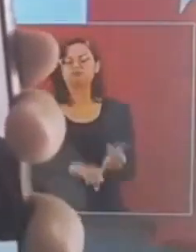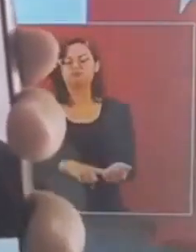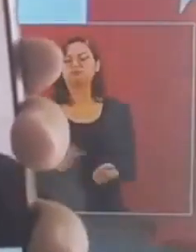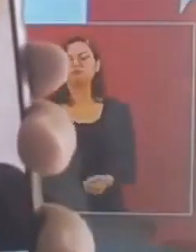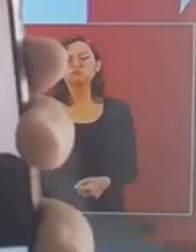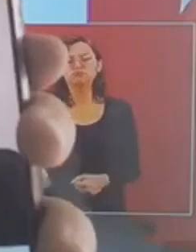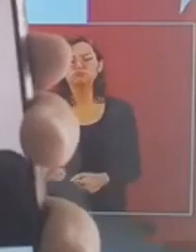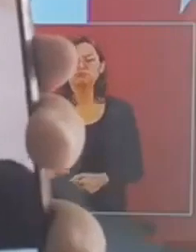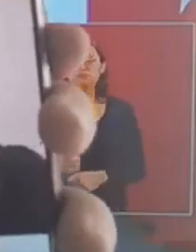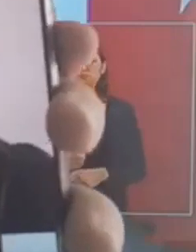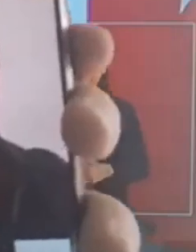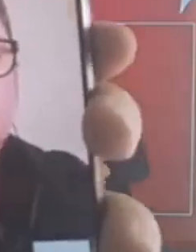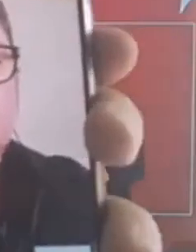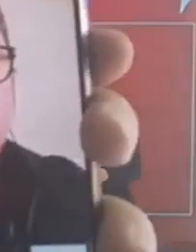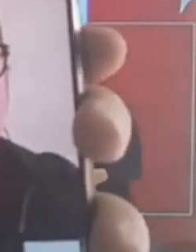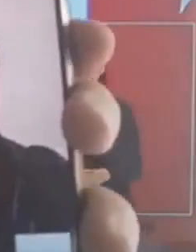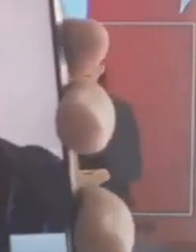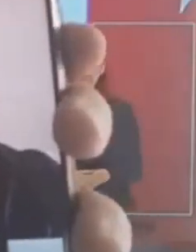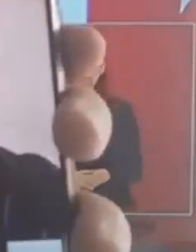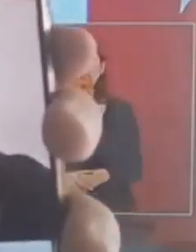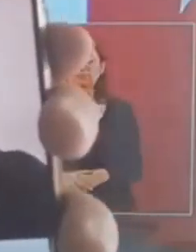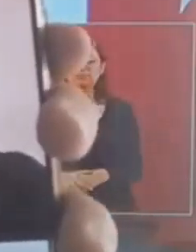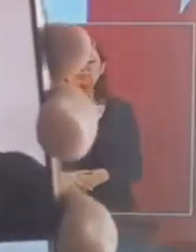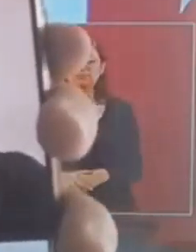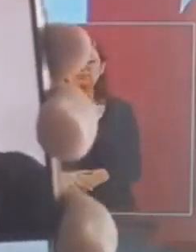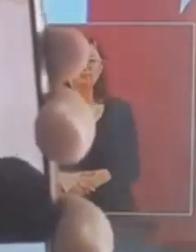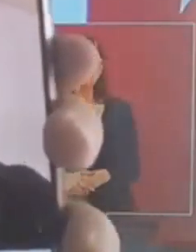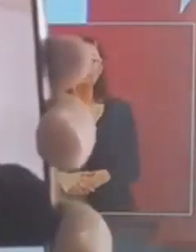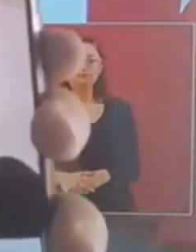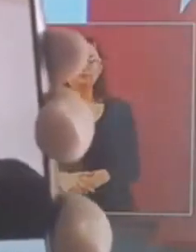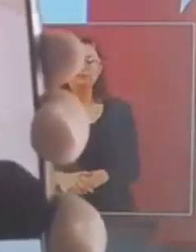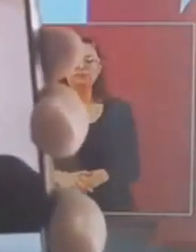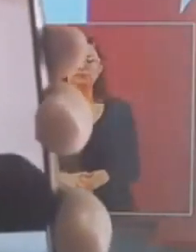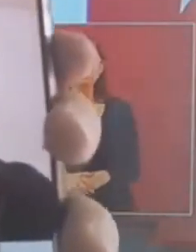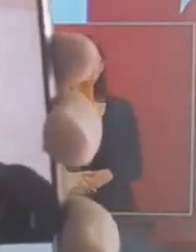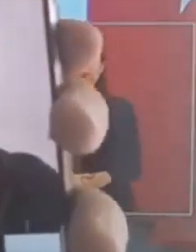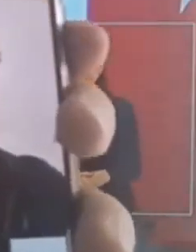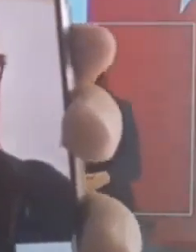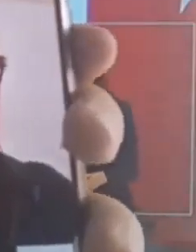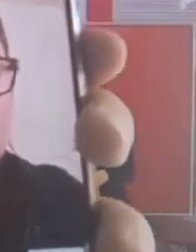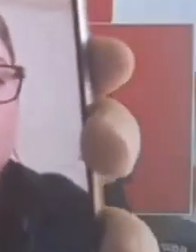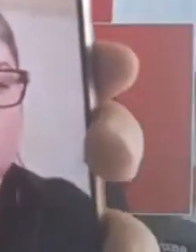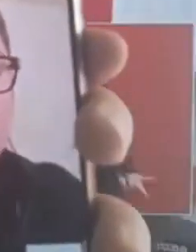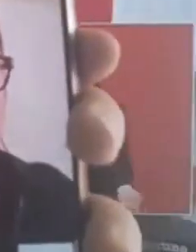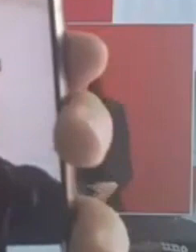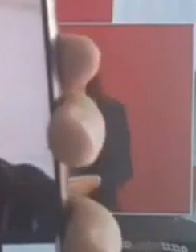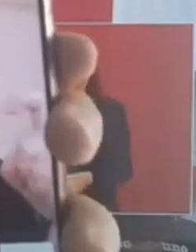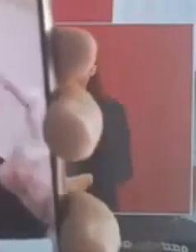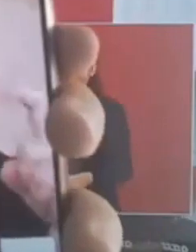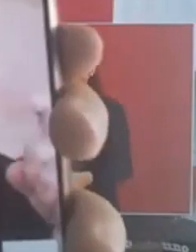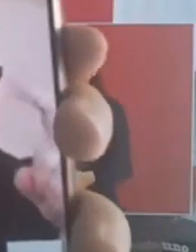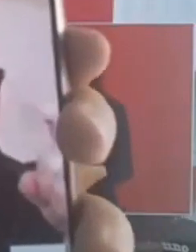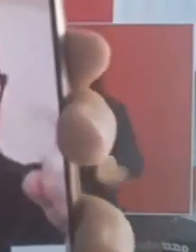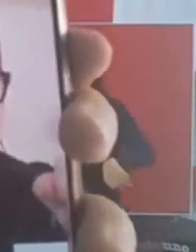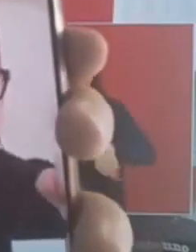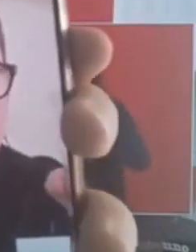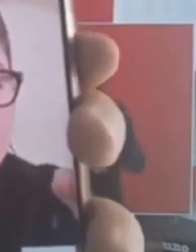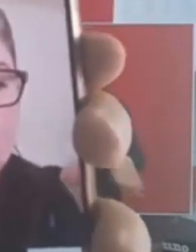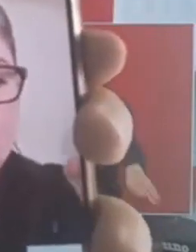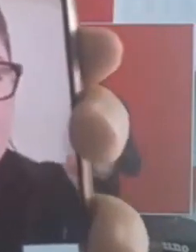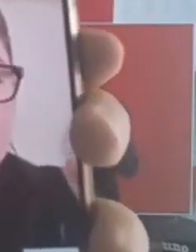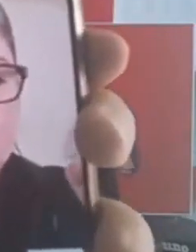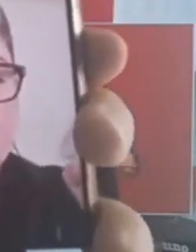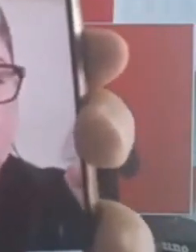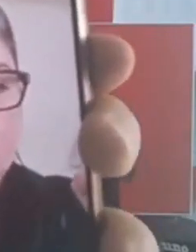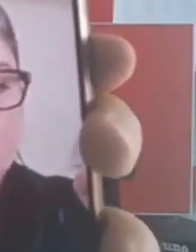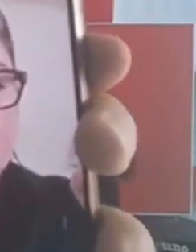hacen a estos juicios, sí se vino un modus operandi de hablar primero con la familia